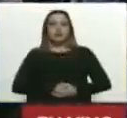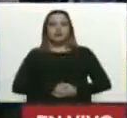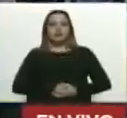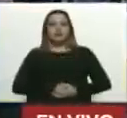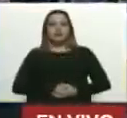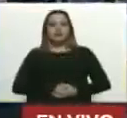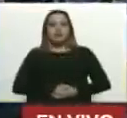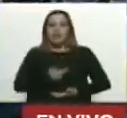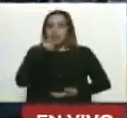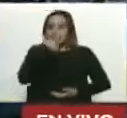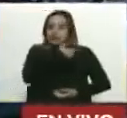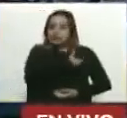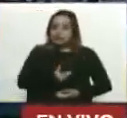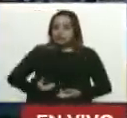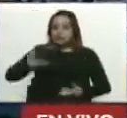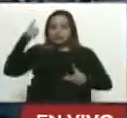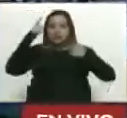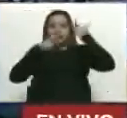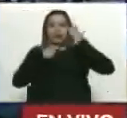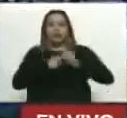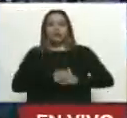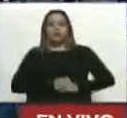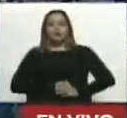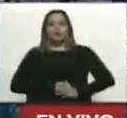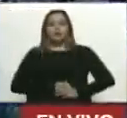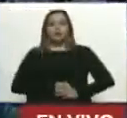Y decía el comandante Chávez que